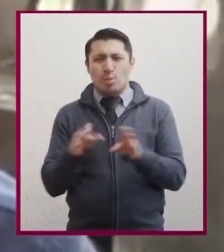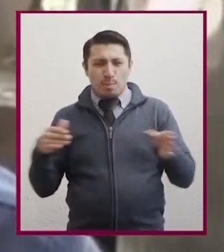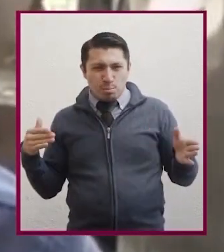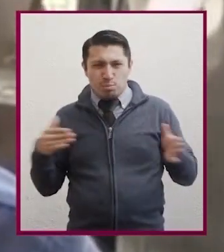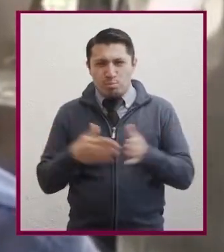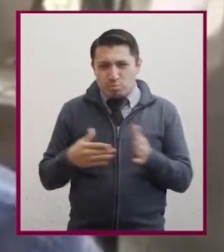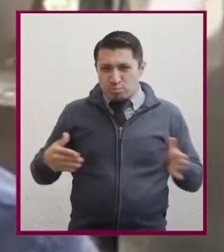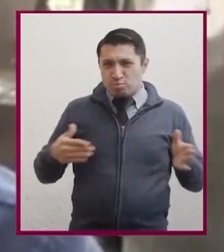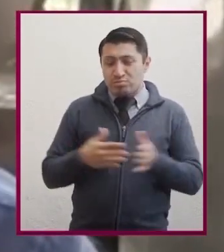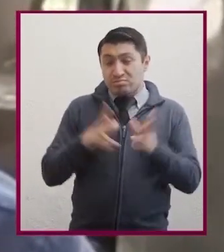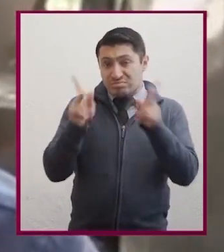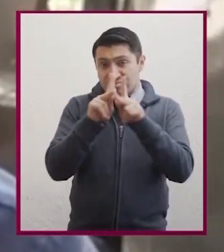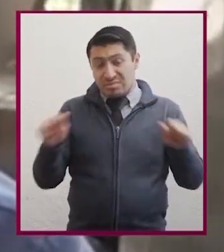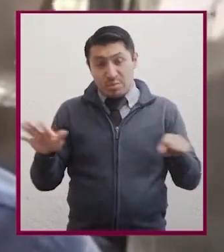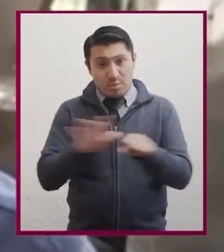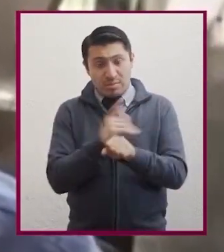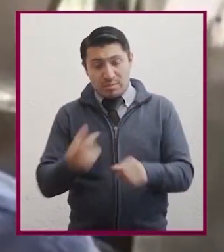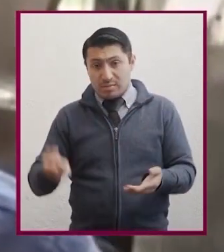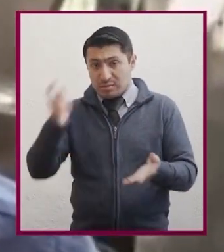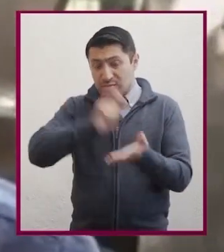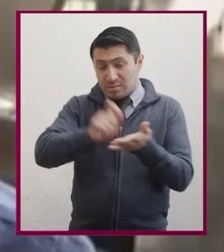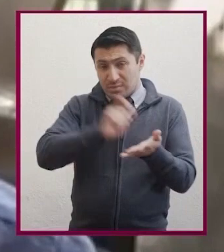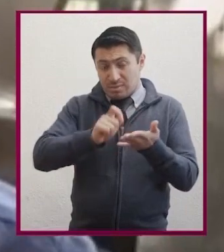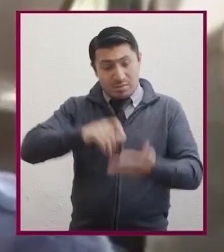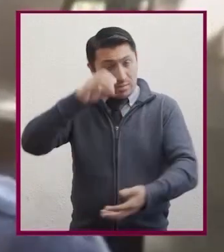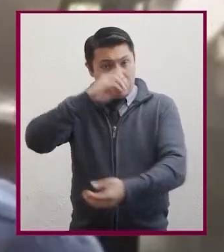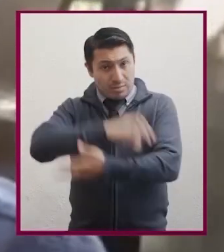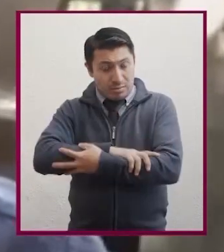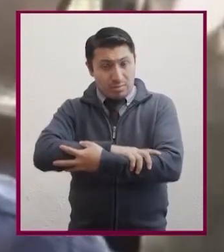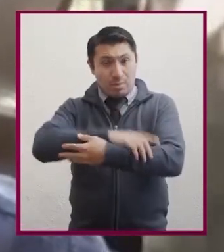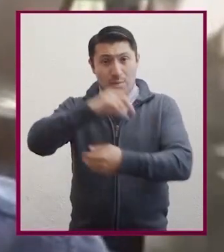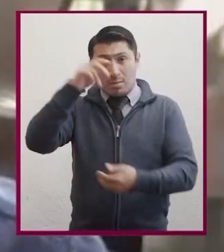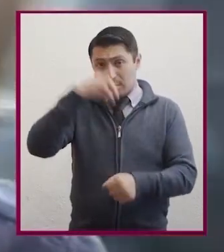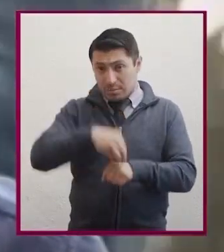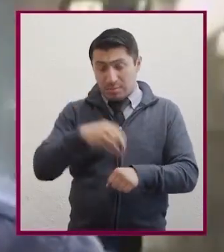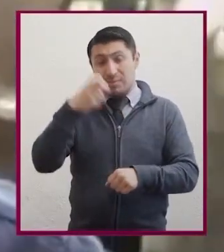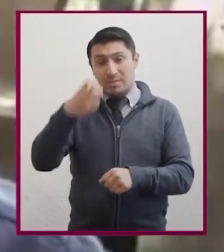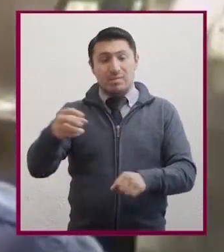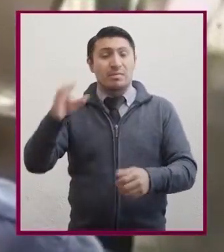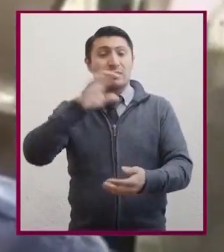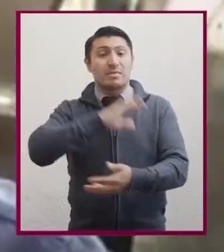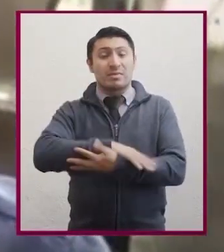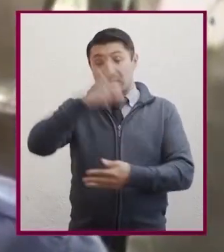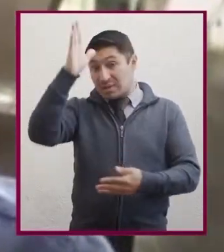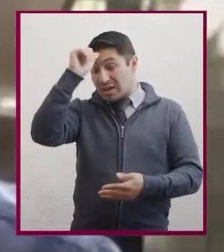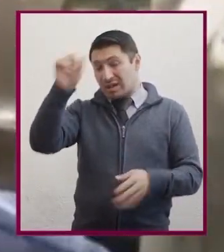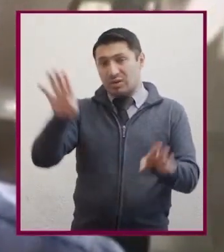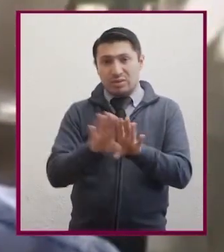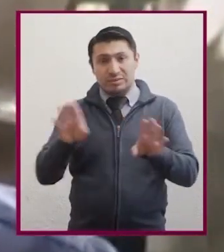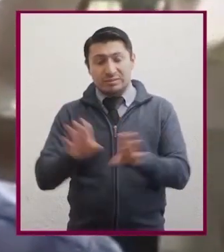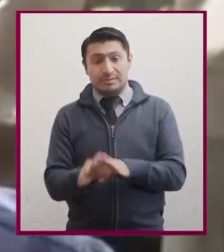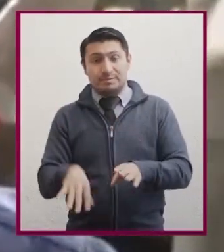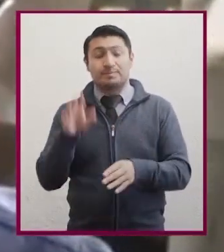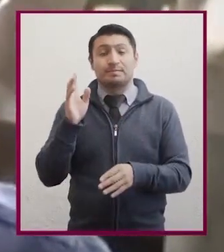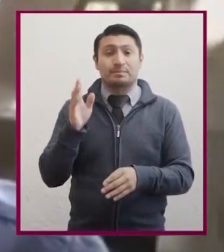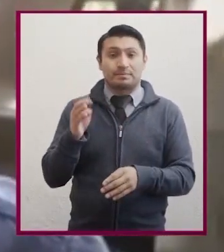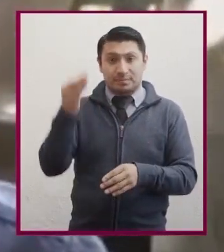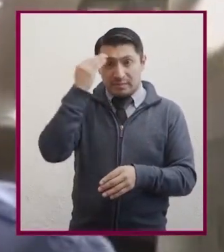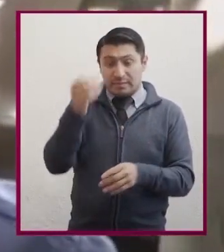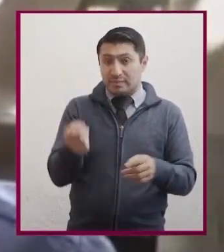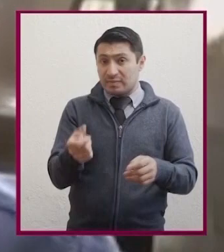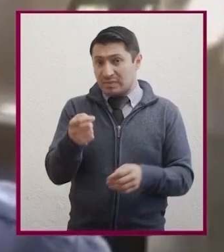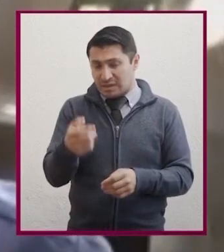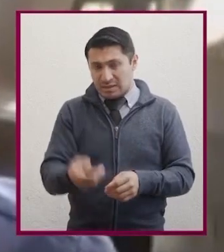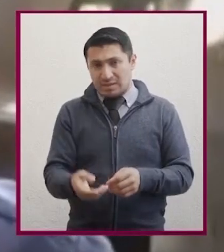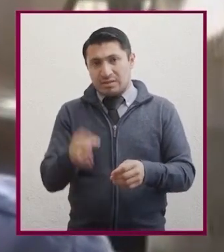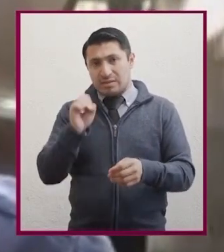de vista de los acuerdos que se han establecido, y que son los acuerdos provisionales de Oslo